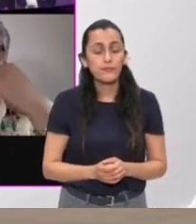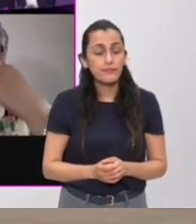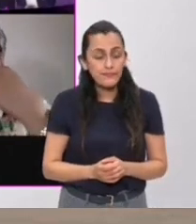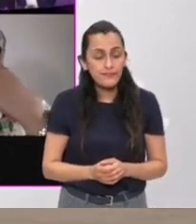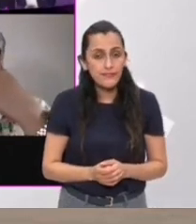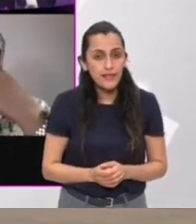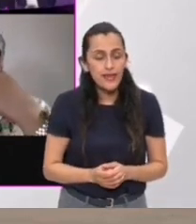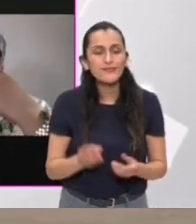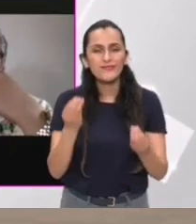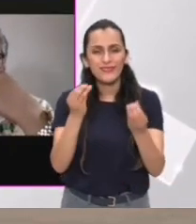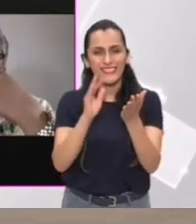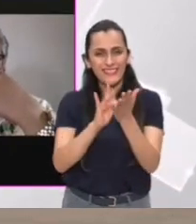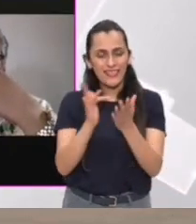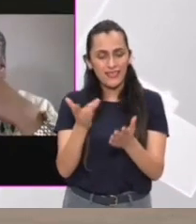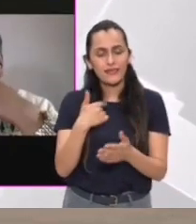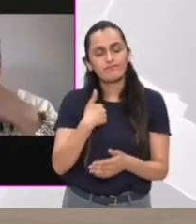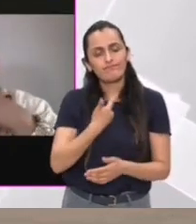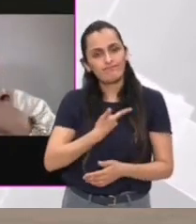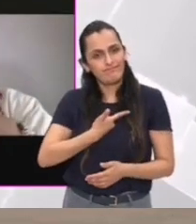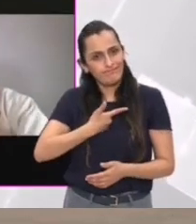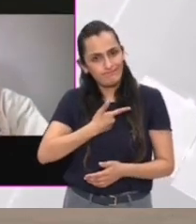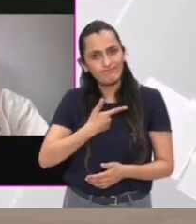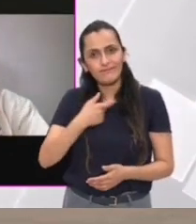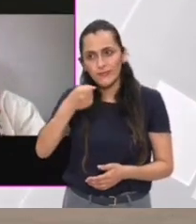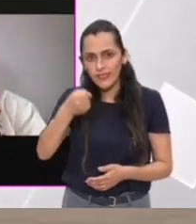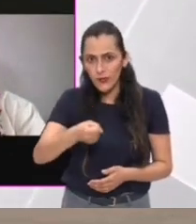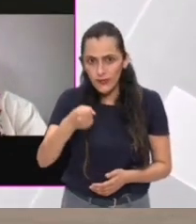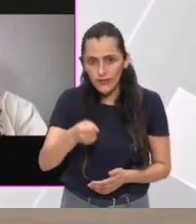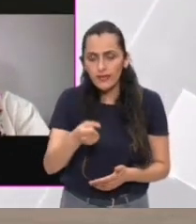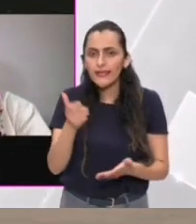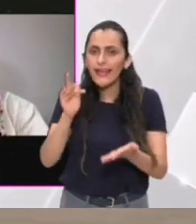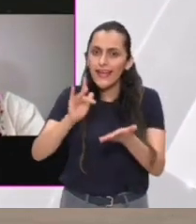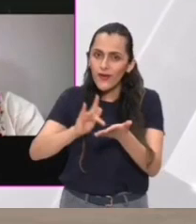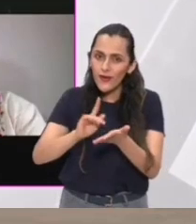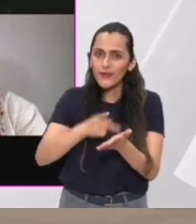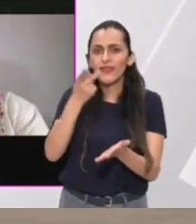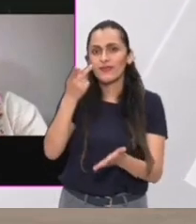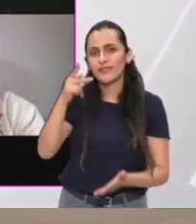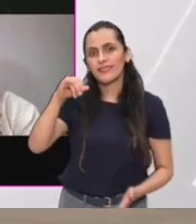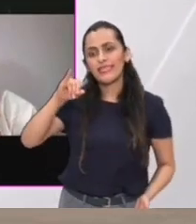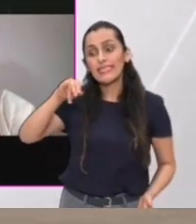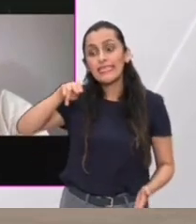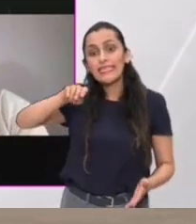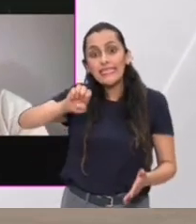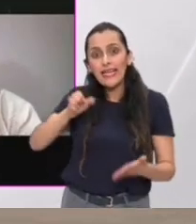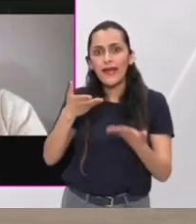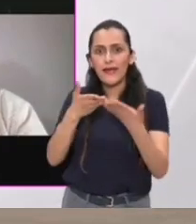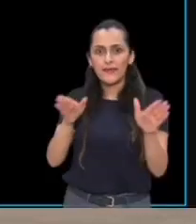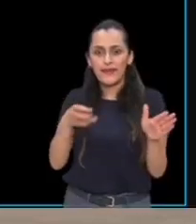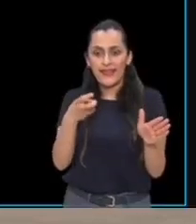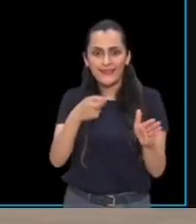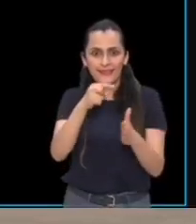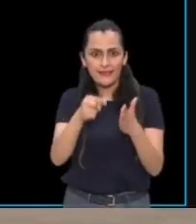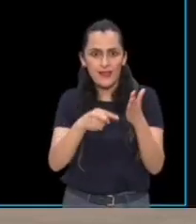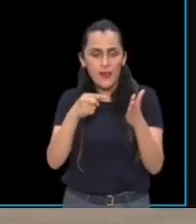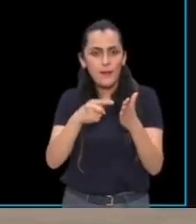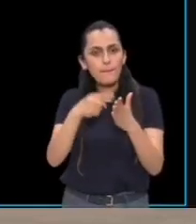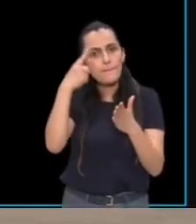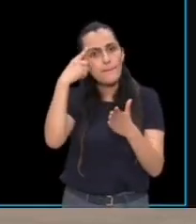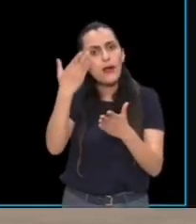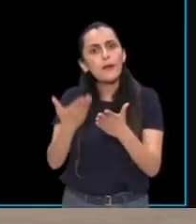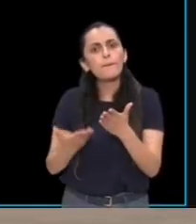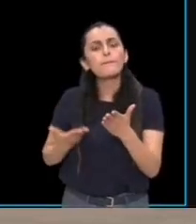Muchas gracias, me da mucho gusto saludarlos, agradecerles nuevamente al INE el espacio que nos están brindando para poder hacer llegar estas propuestas y